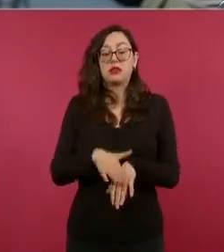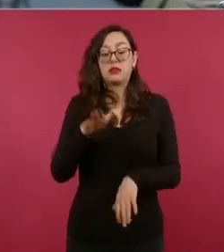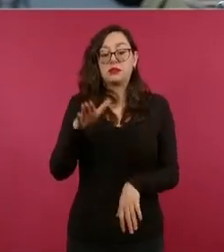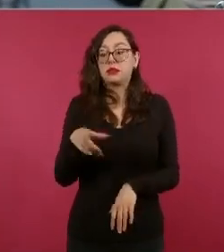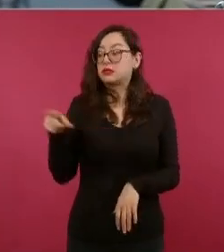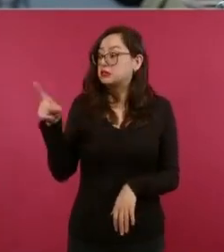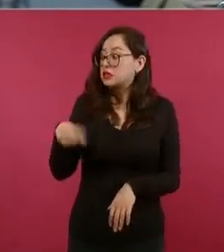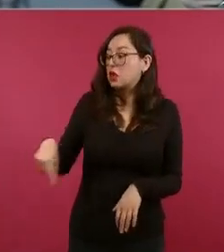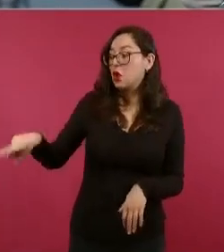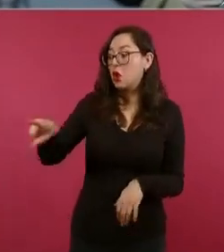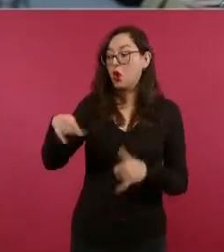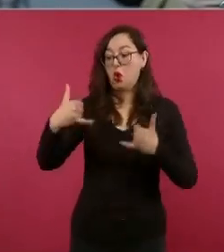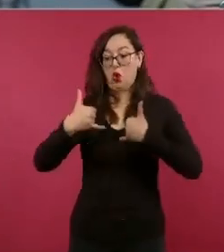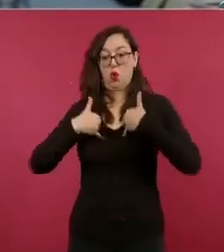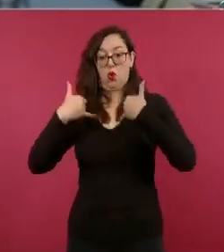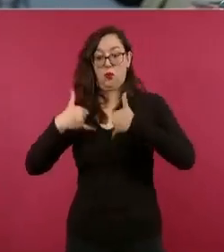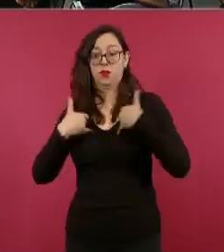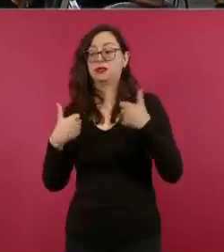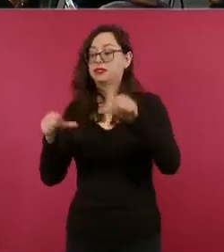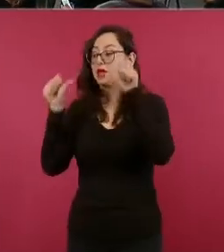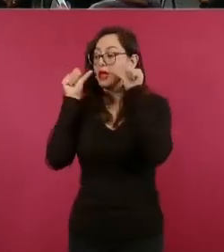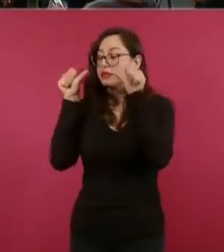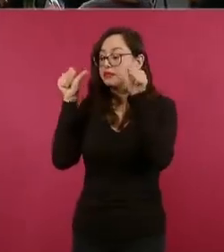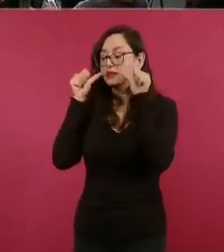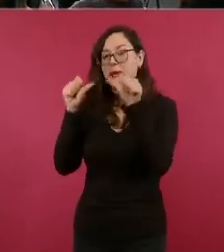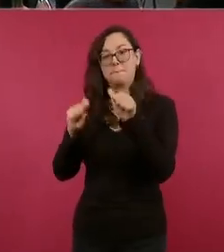El que no haya